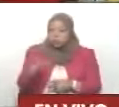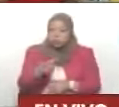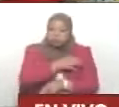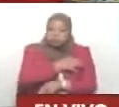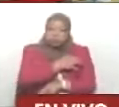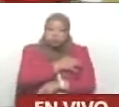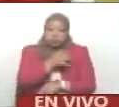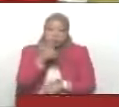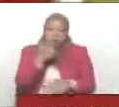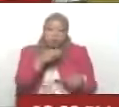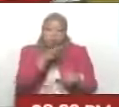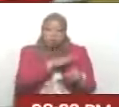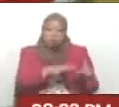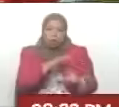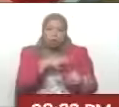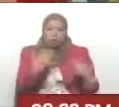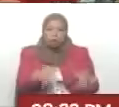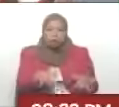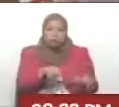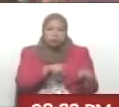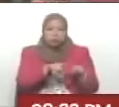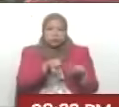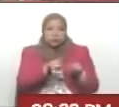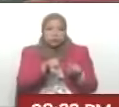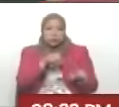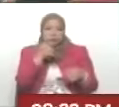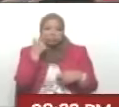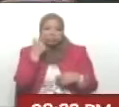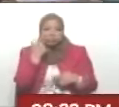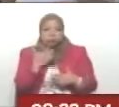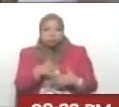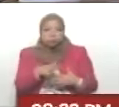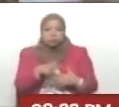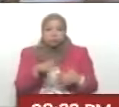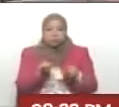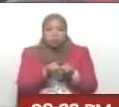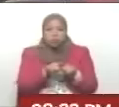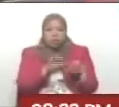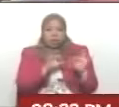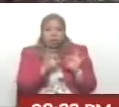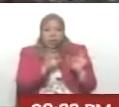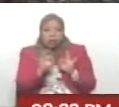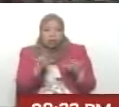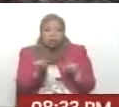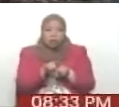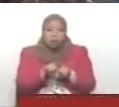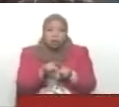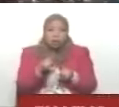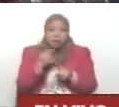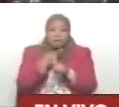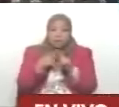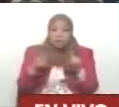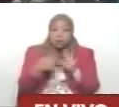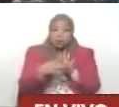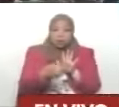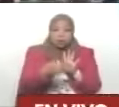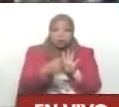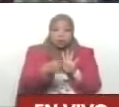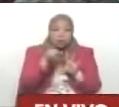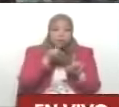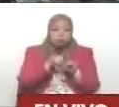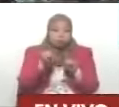cosas, puesta en escena, tipo show, pero lo que no es show, ni